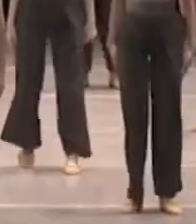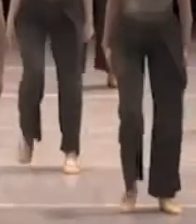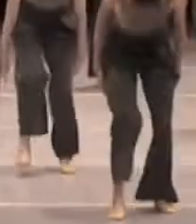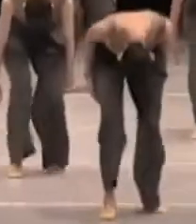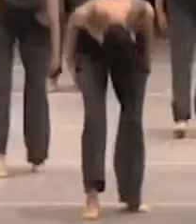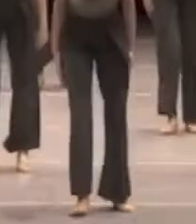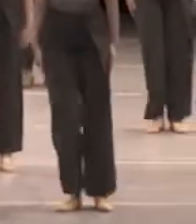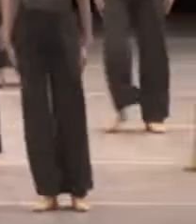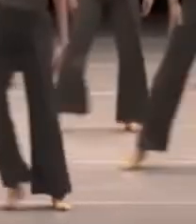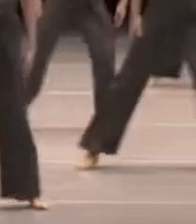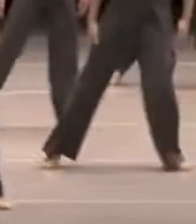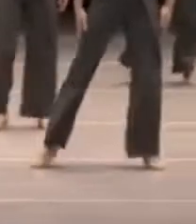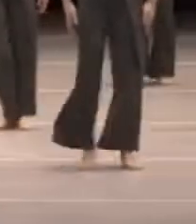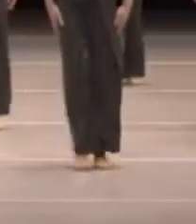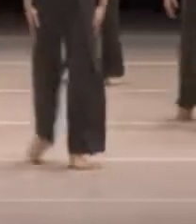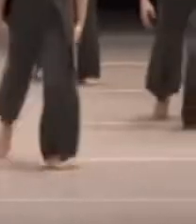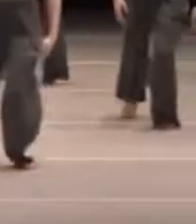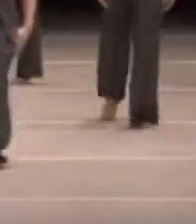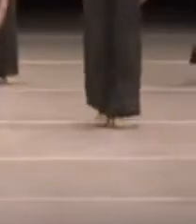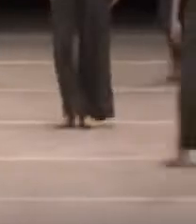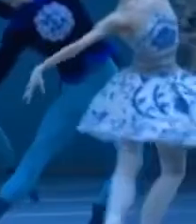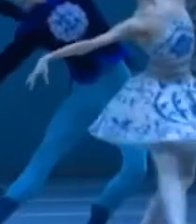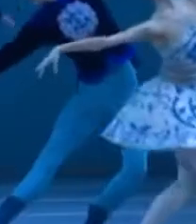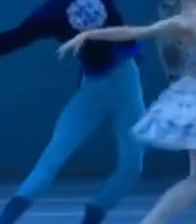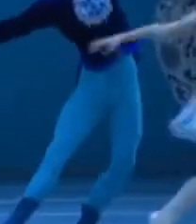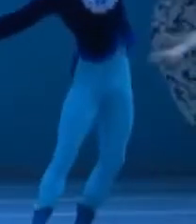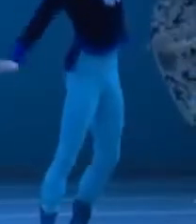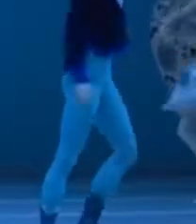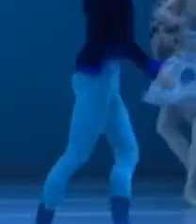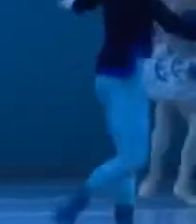para los amantes de este género de la danza.